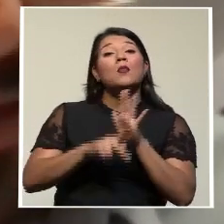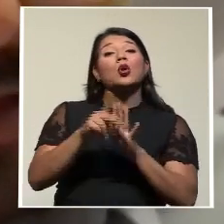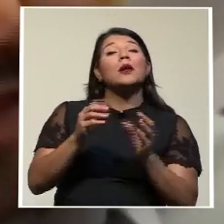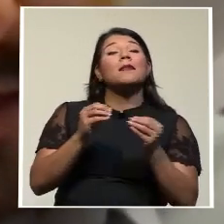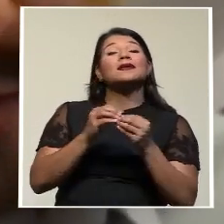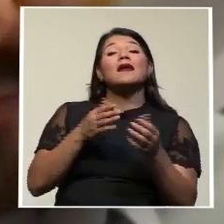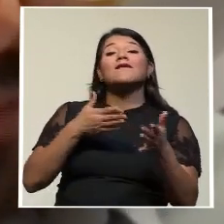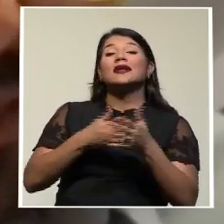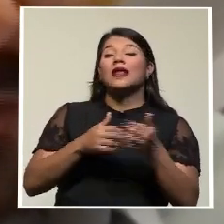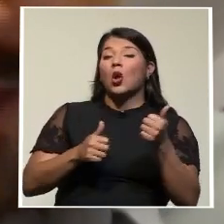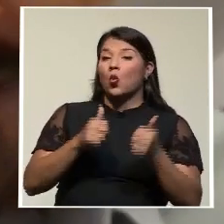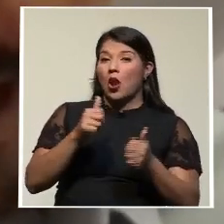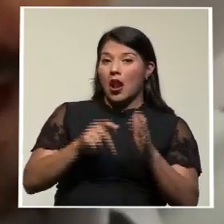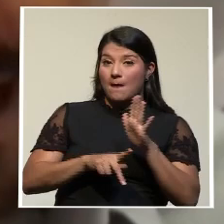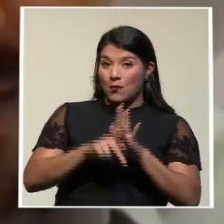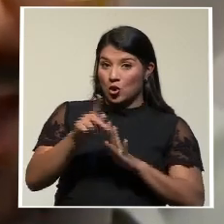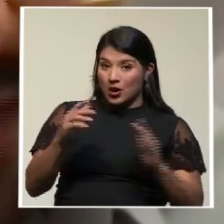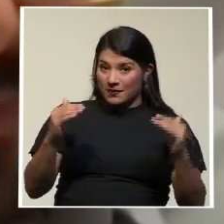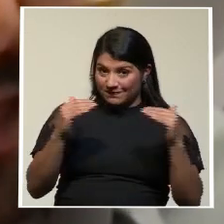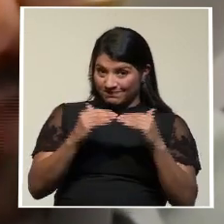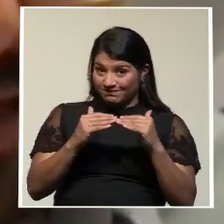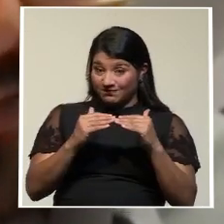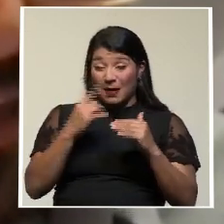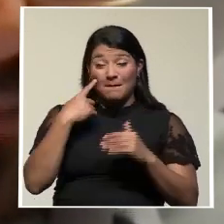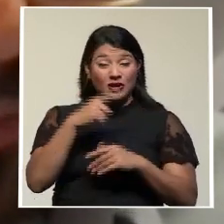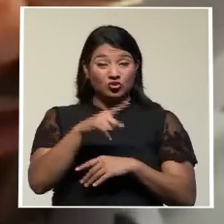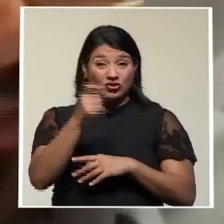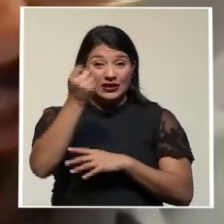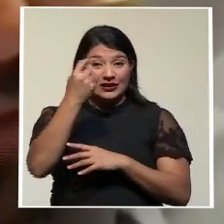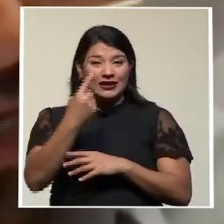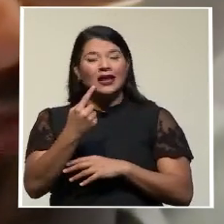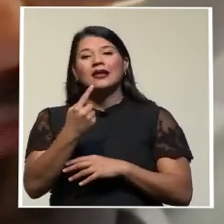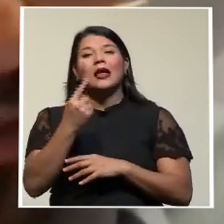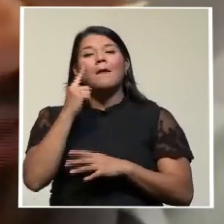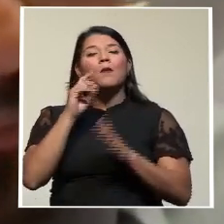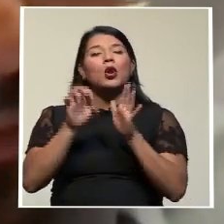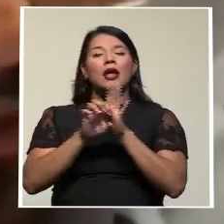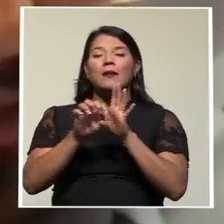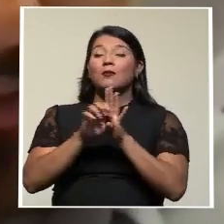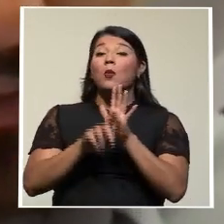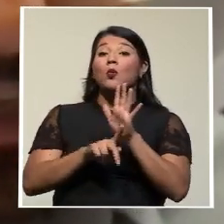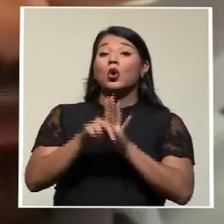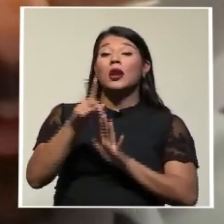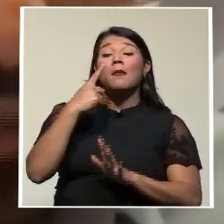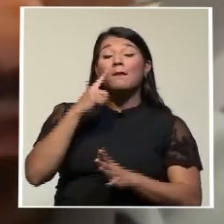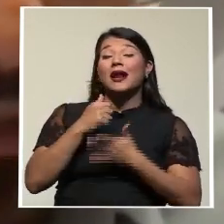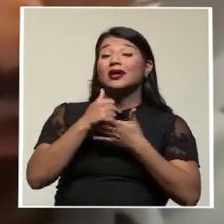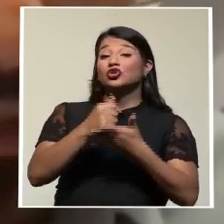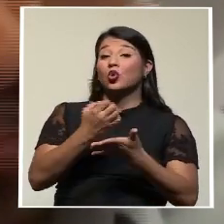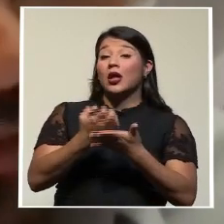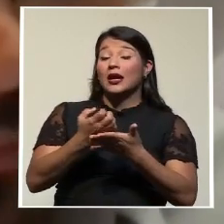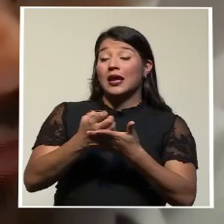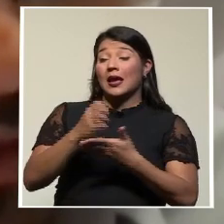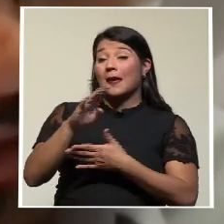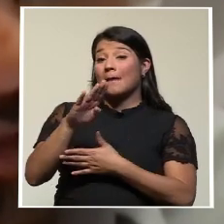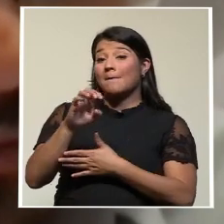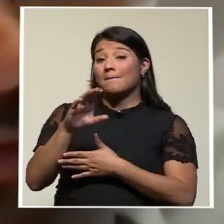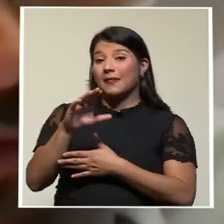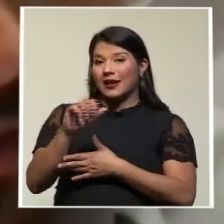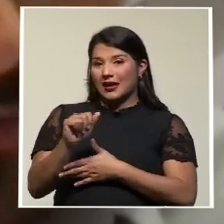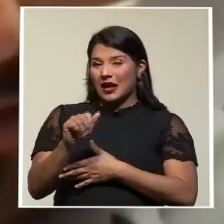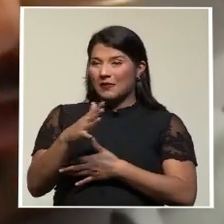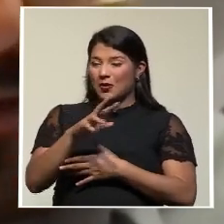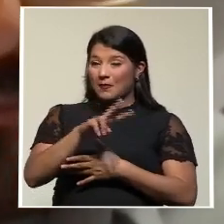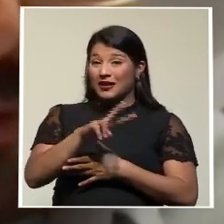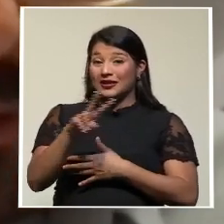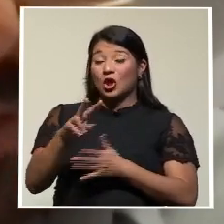equidad. Para que ustedes se hagan una idea, nada más en programas de becas, por ejemplo, se están recortando 22.000 millones de